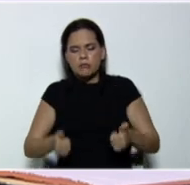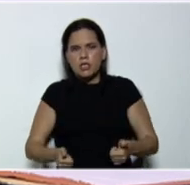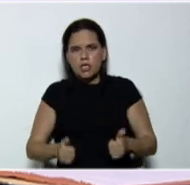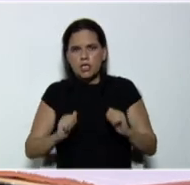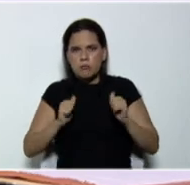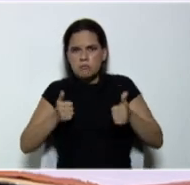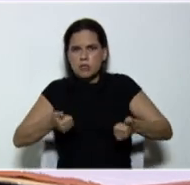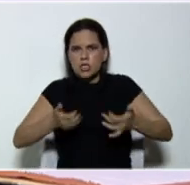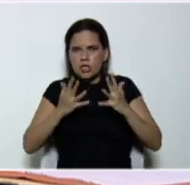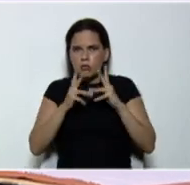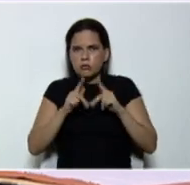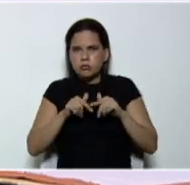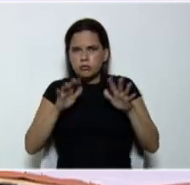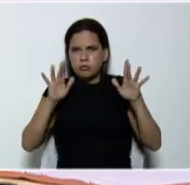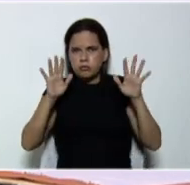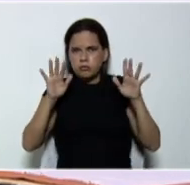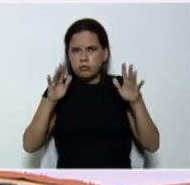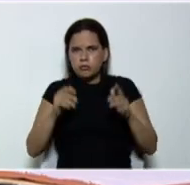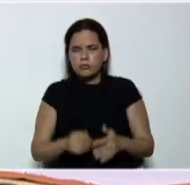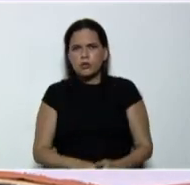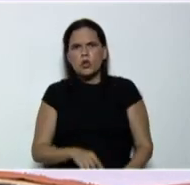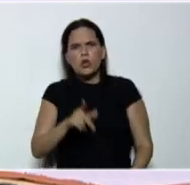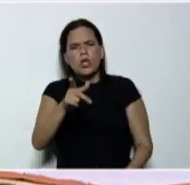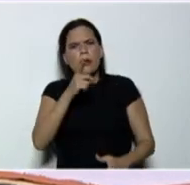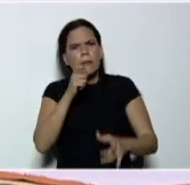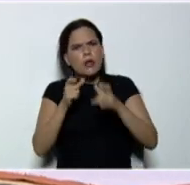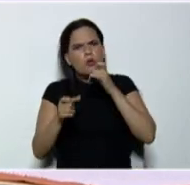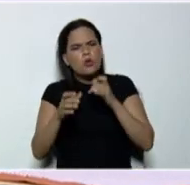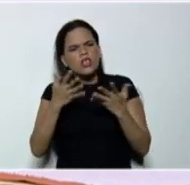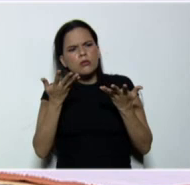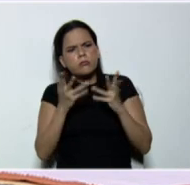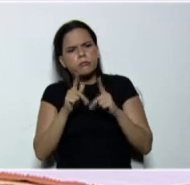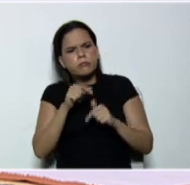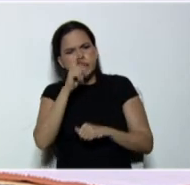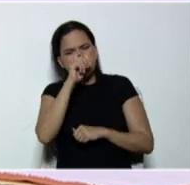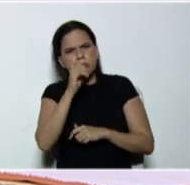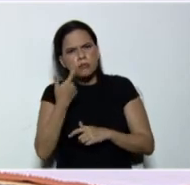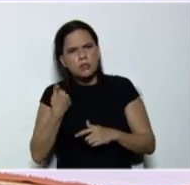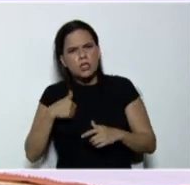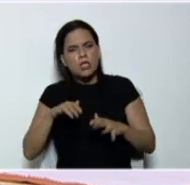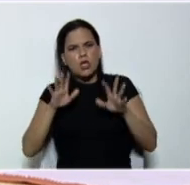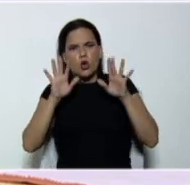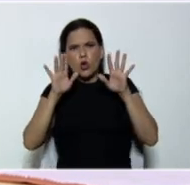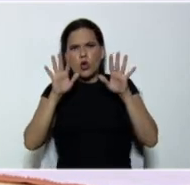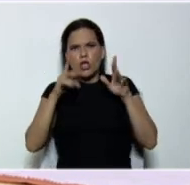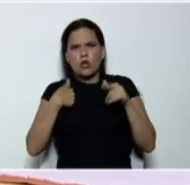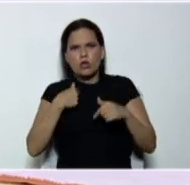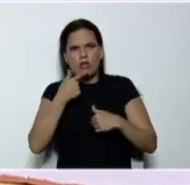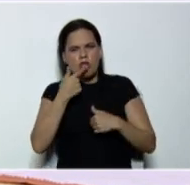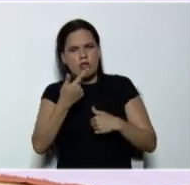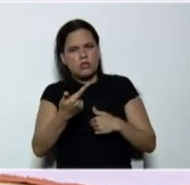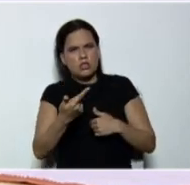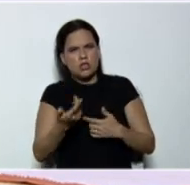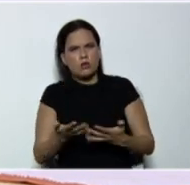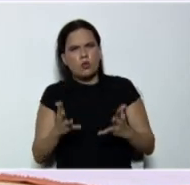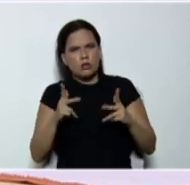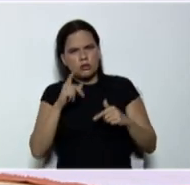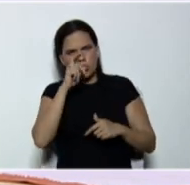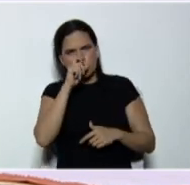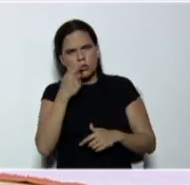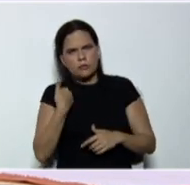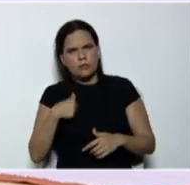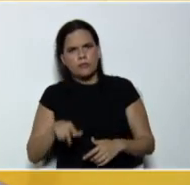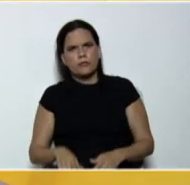están pequeños, uno les pregunta la edad y con los dedos es que ellos te visualizan o se identifican más que todo, más